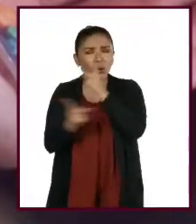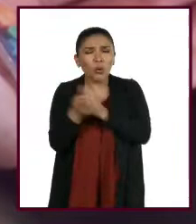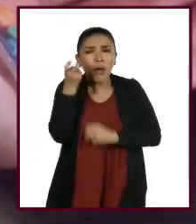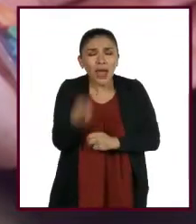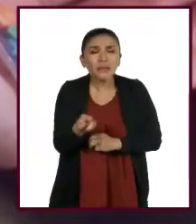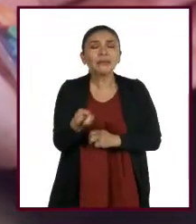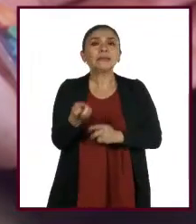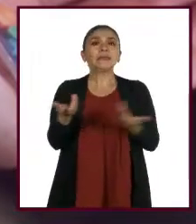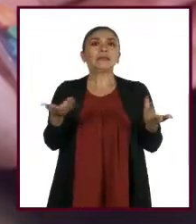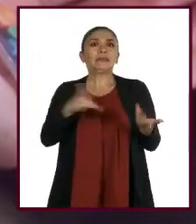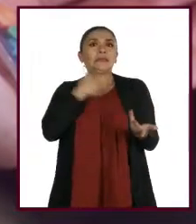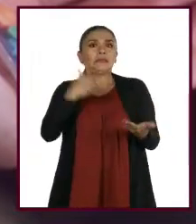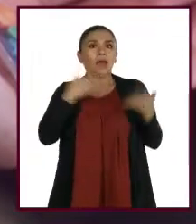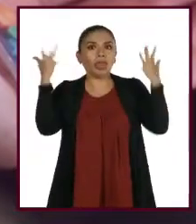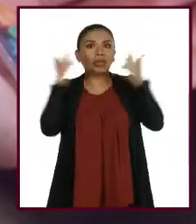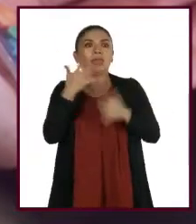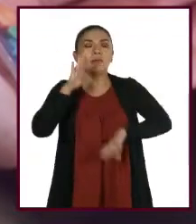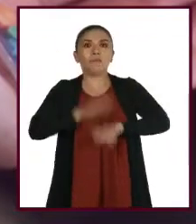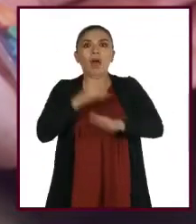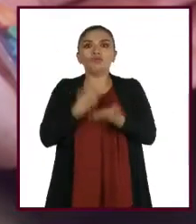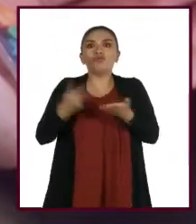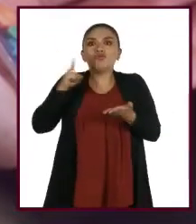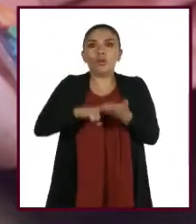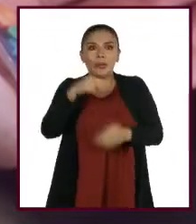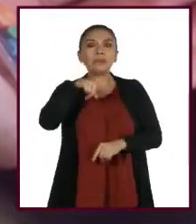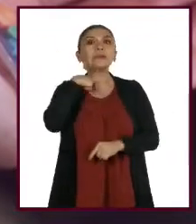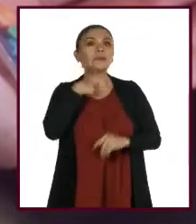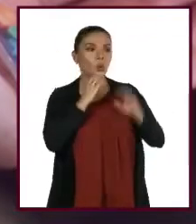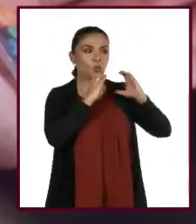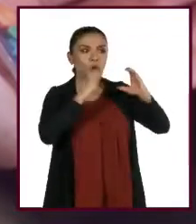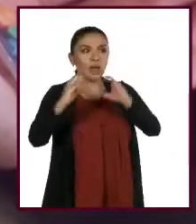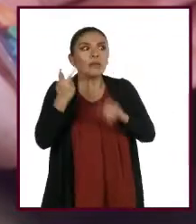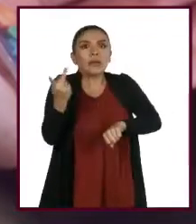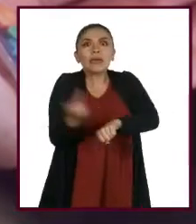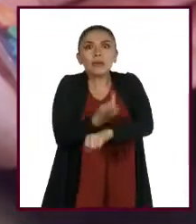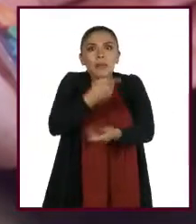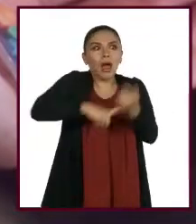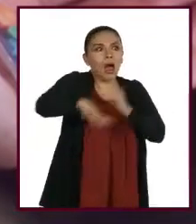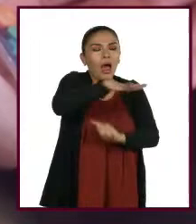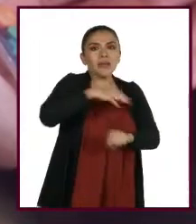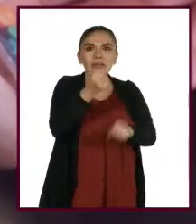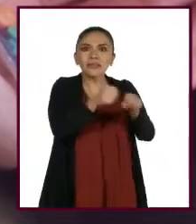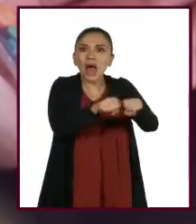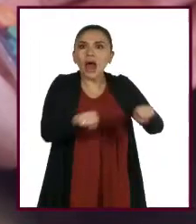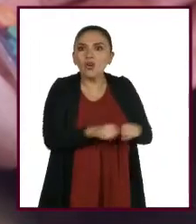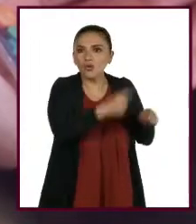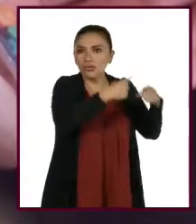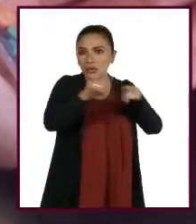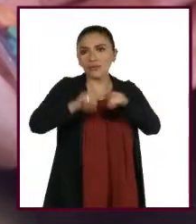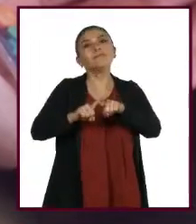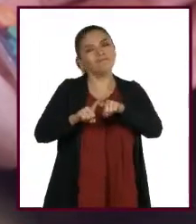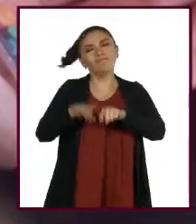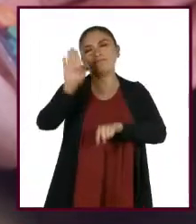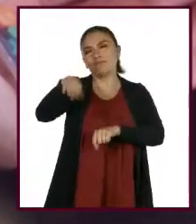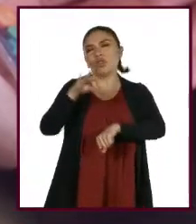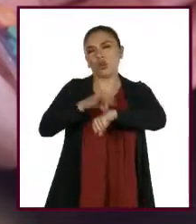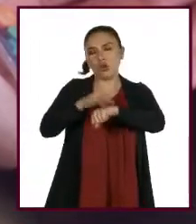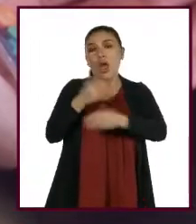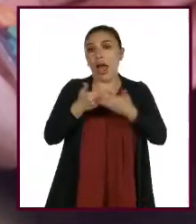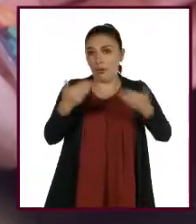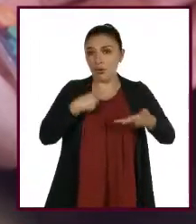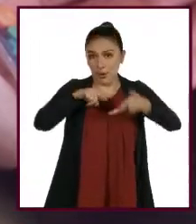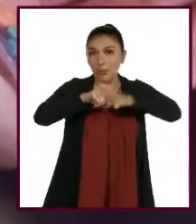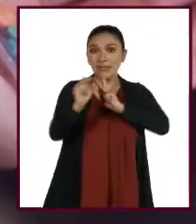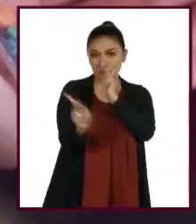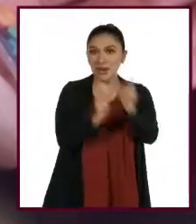nos puede alertar doblemente para estar atentos a lo que pueda suceder en nuestros salones de clases. Así es que, doctor, si me permite, voy con